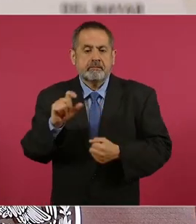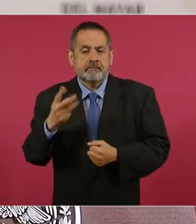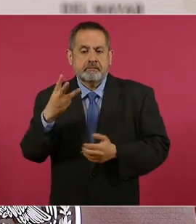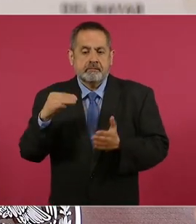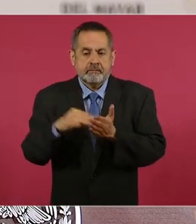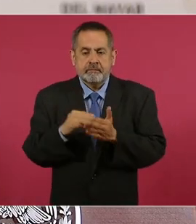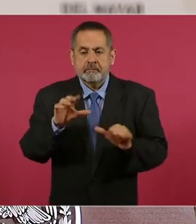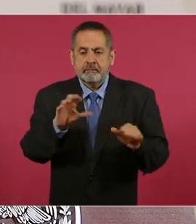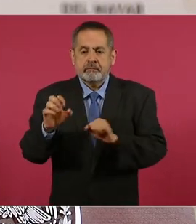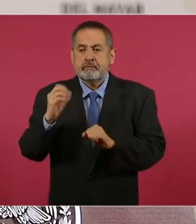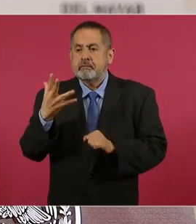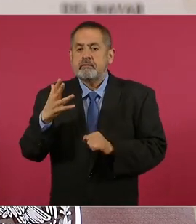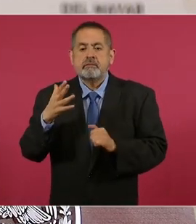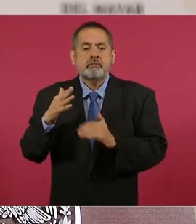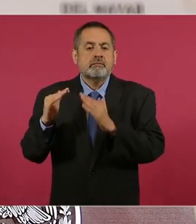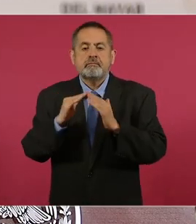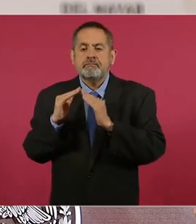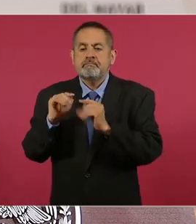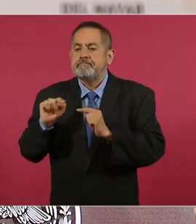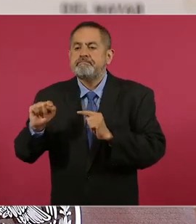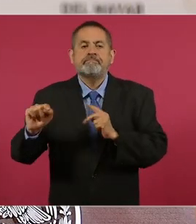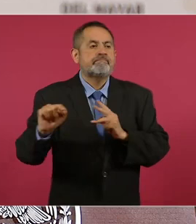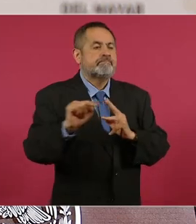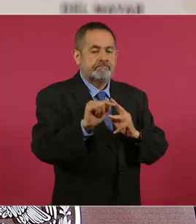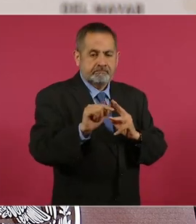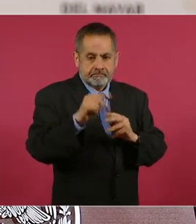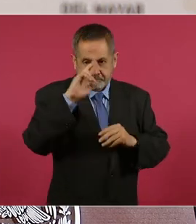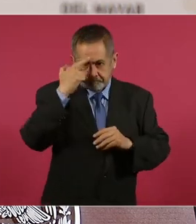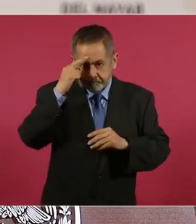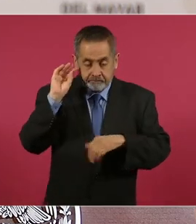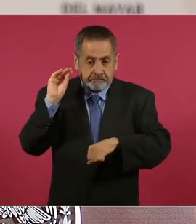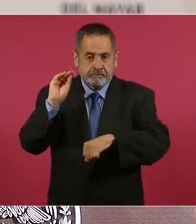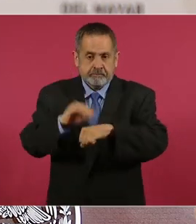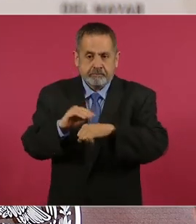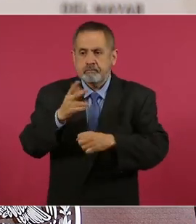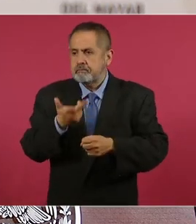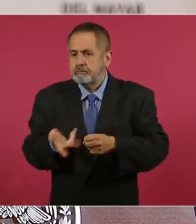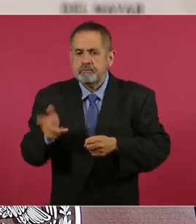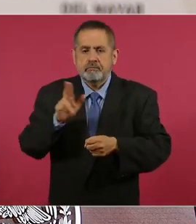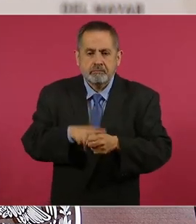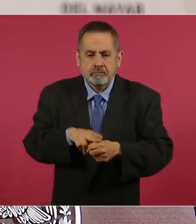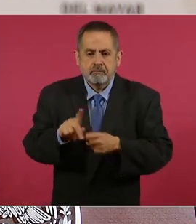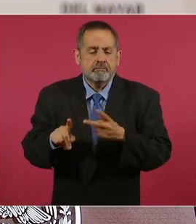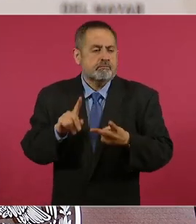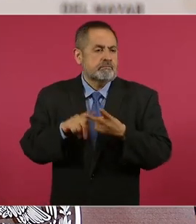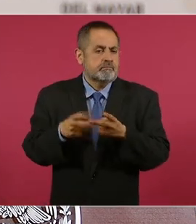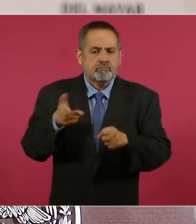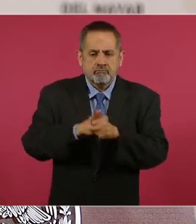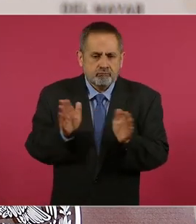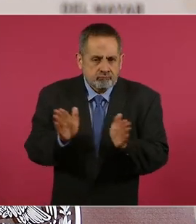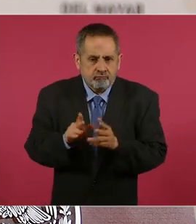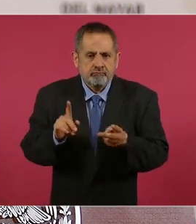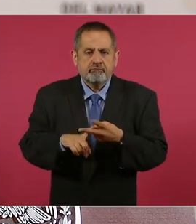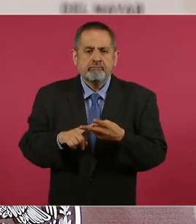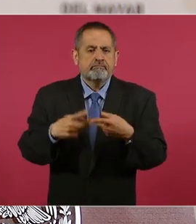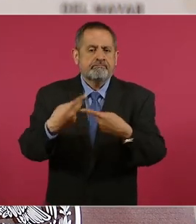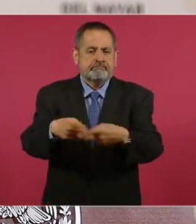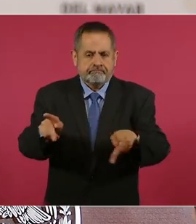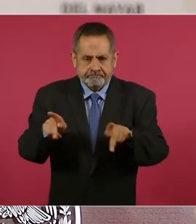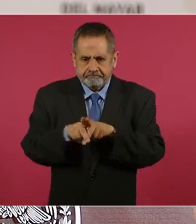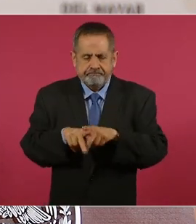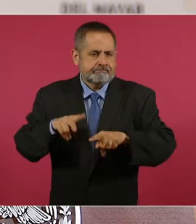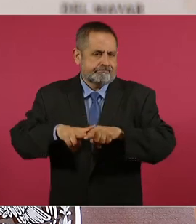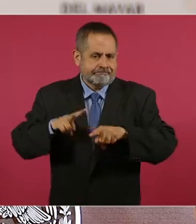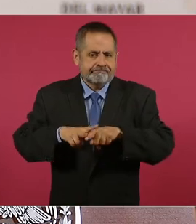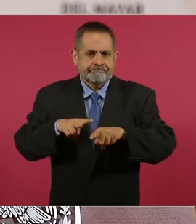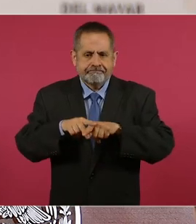23,605 localidades. Recordemos que estos sitios son instalados en hospitales, clínicas y plazas públicas para que